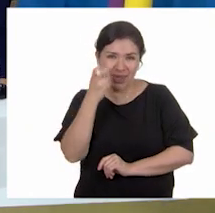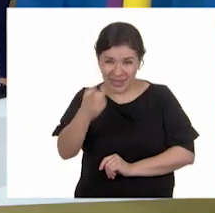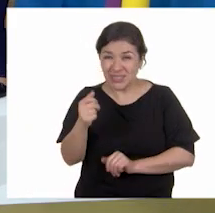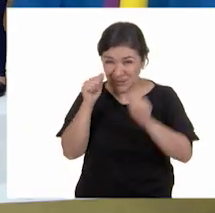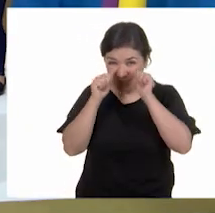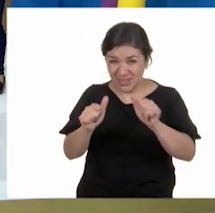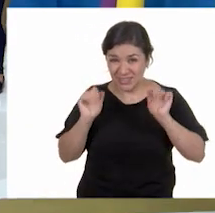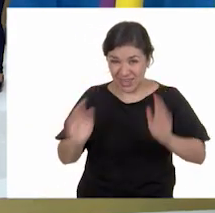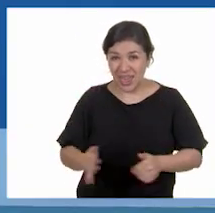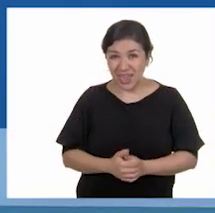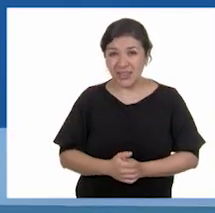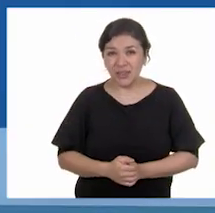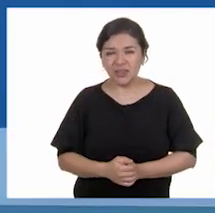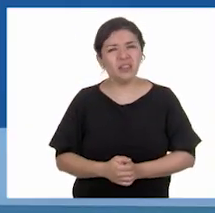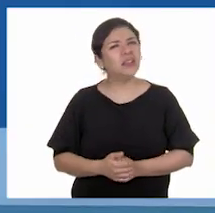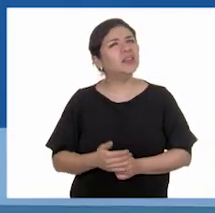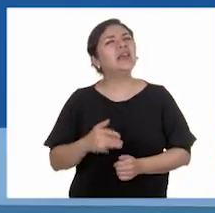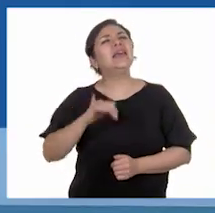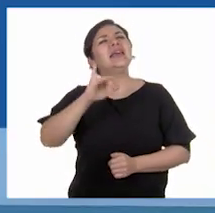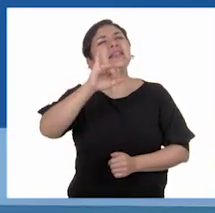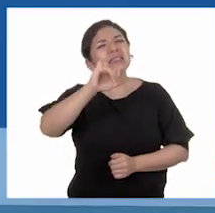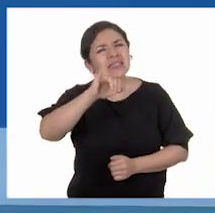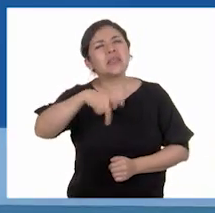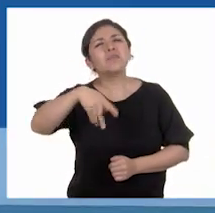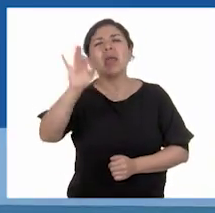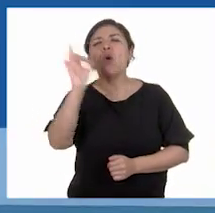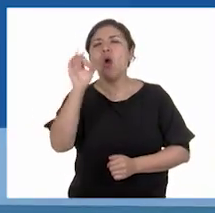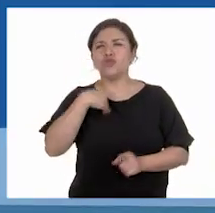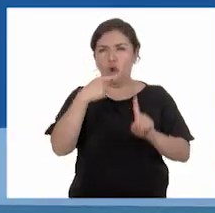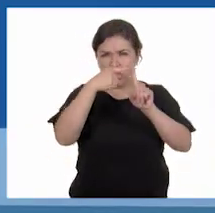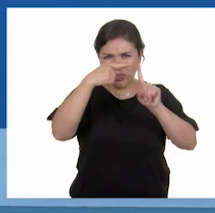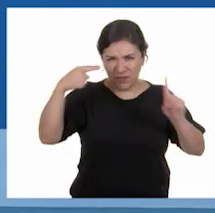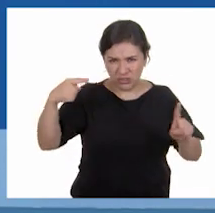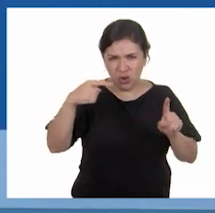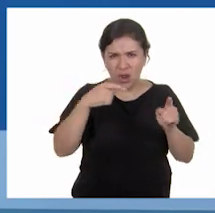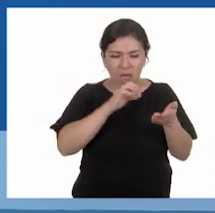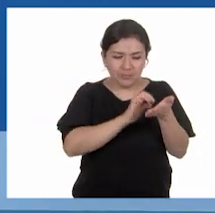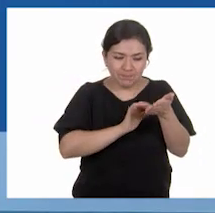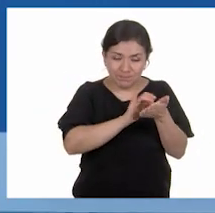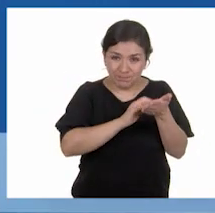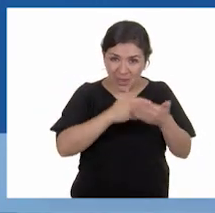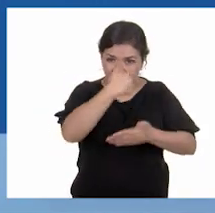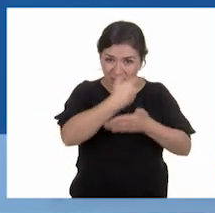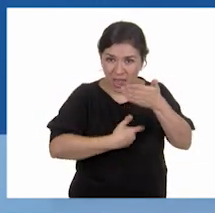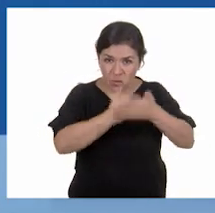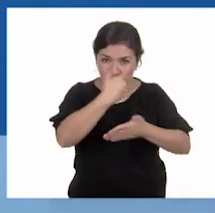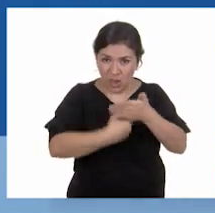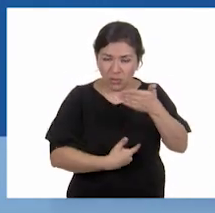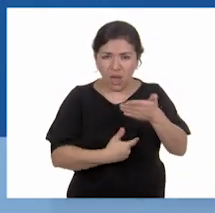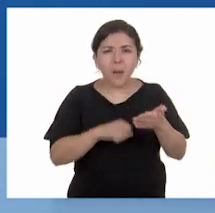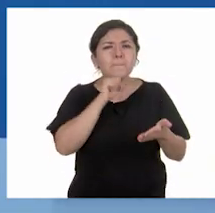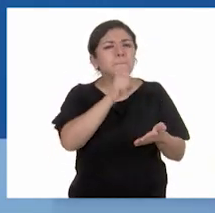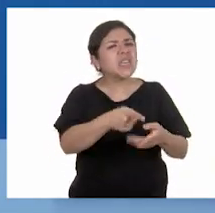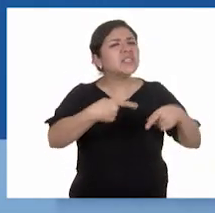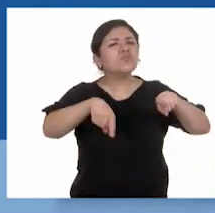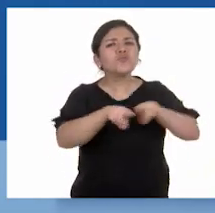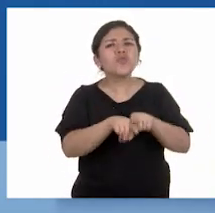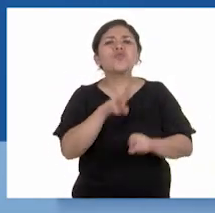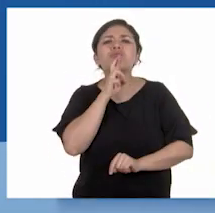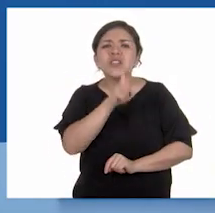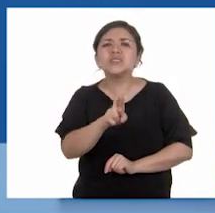maestra, si hacemos la división con la calculadora, siempre nos va a dar